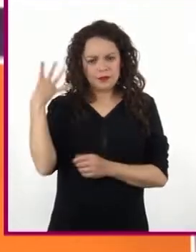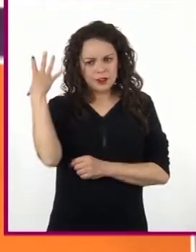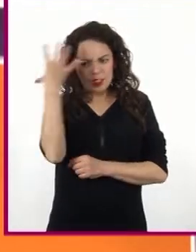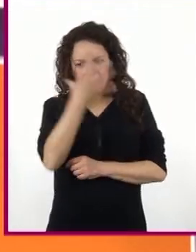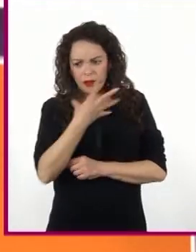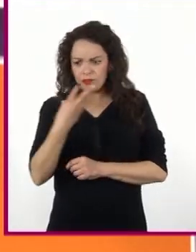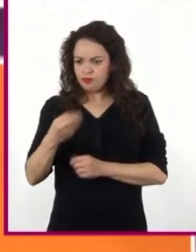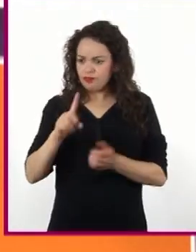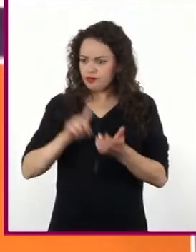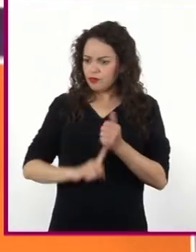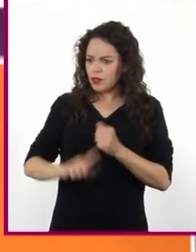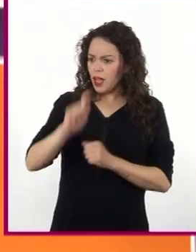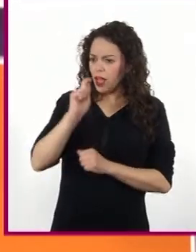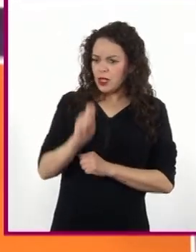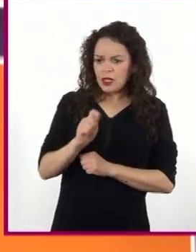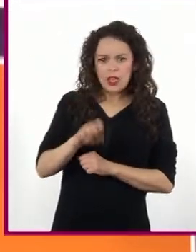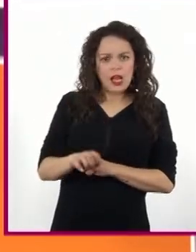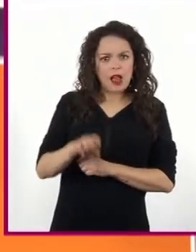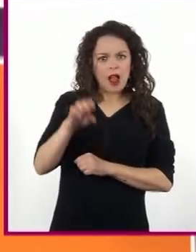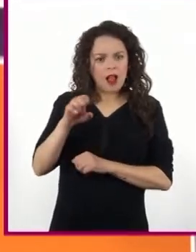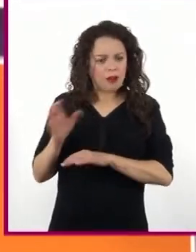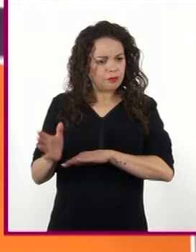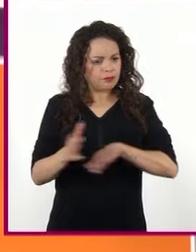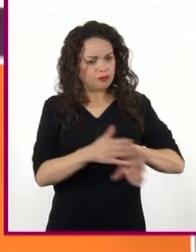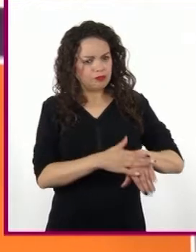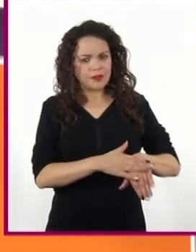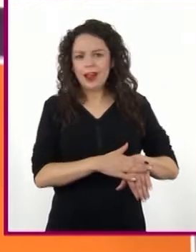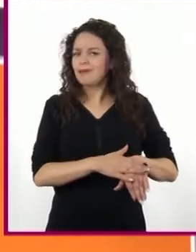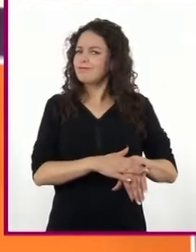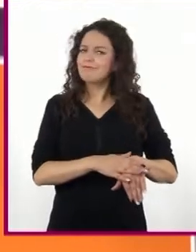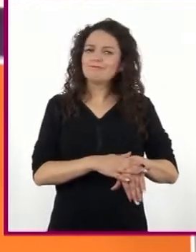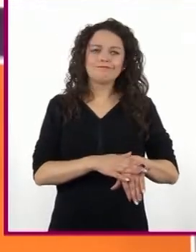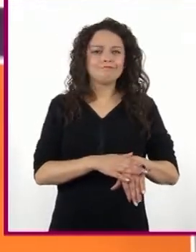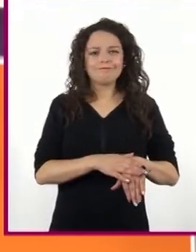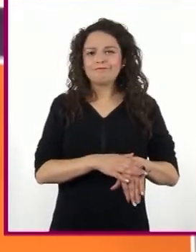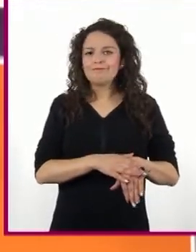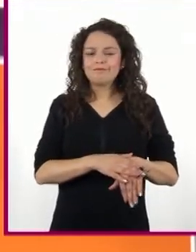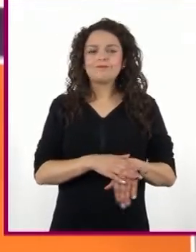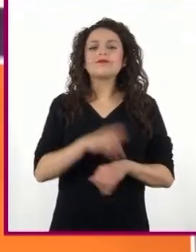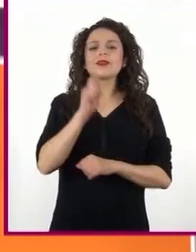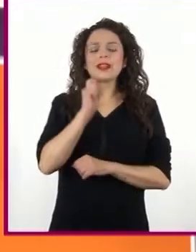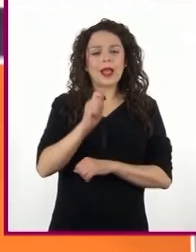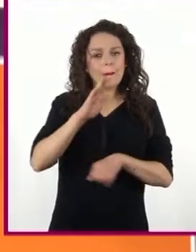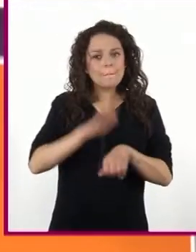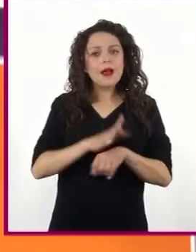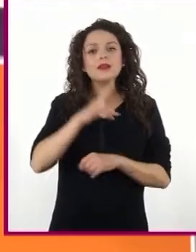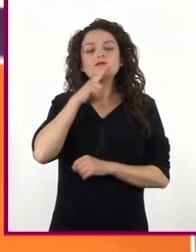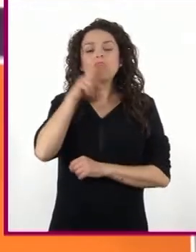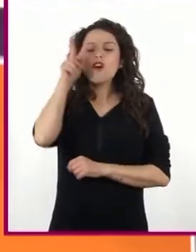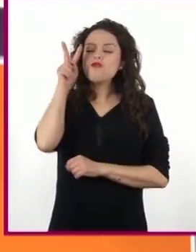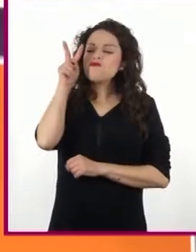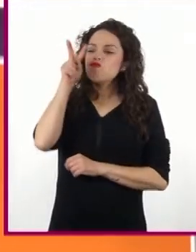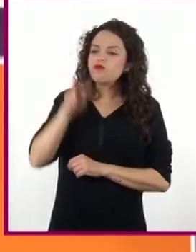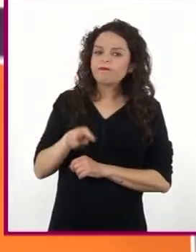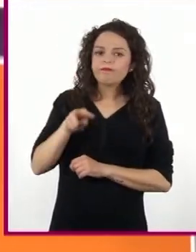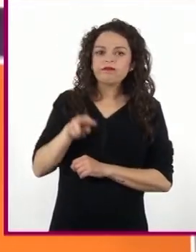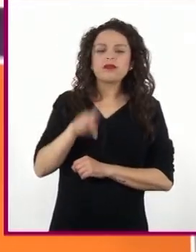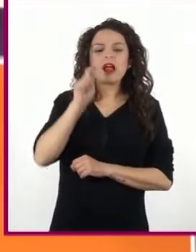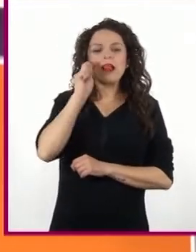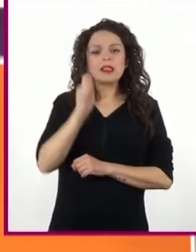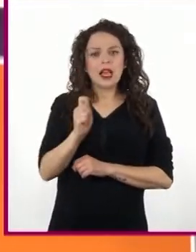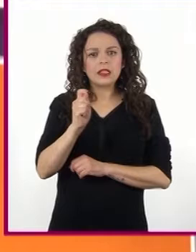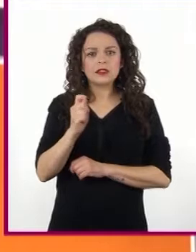civil de las edades, ni riqueza me agrada fementida, teniendo por mejor en mis verdades consumir vanidades de la